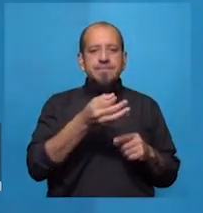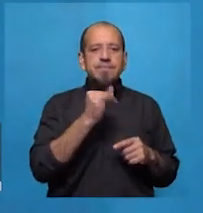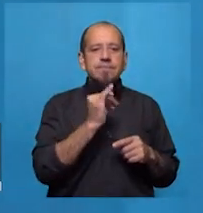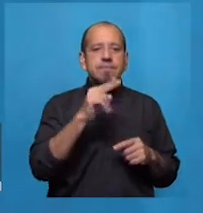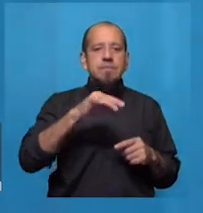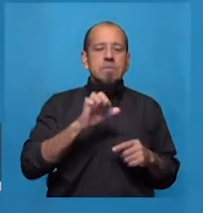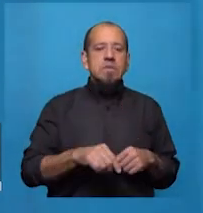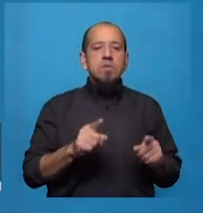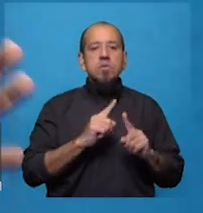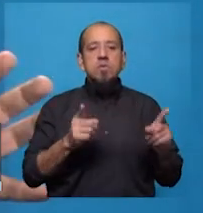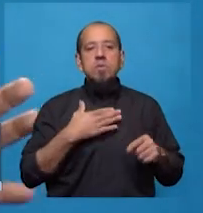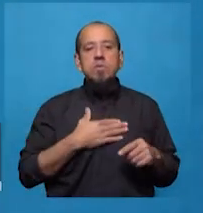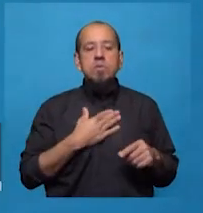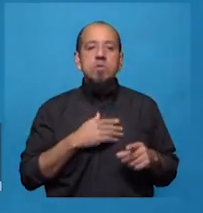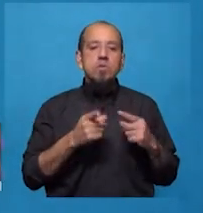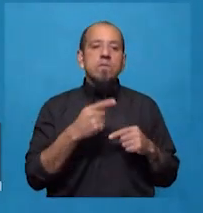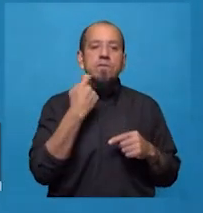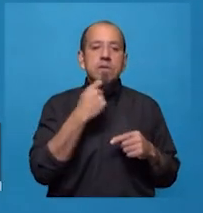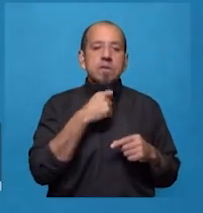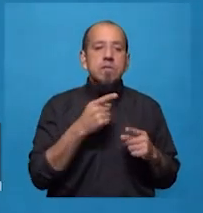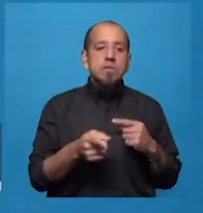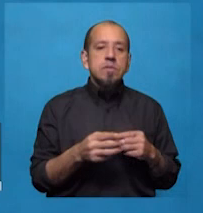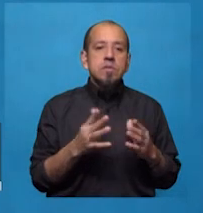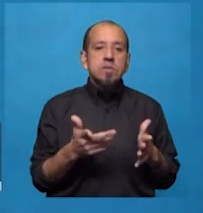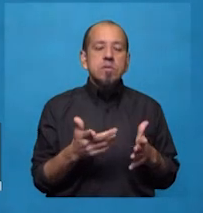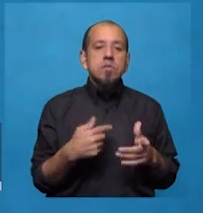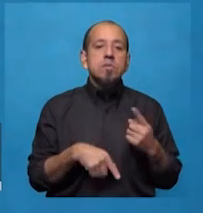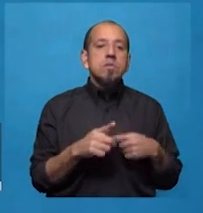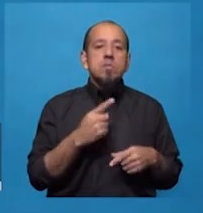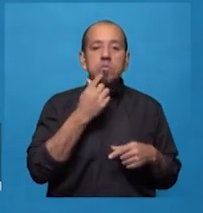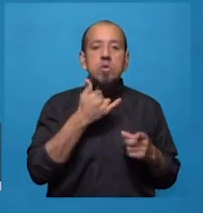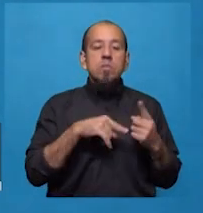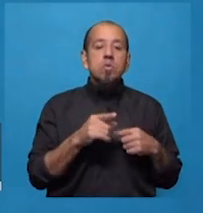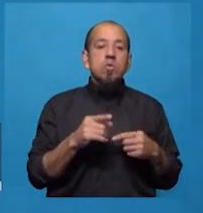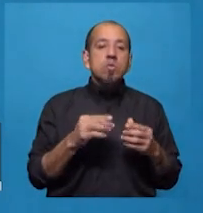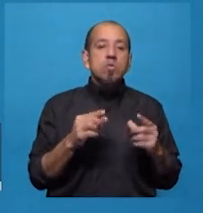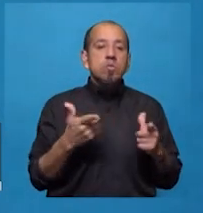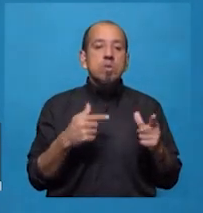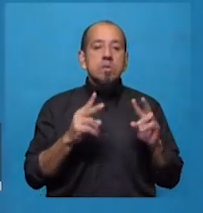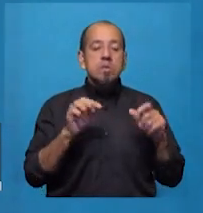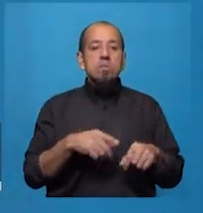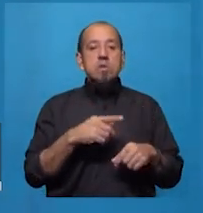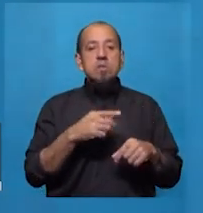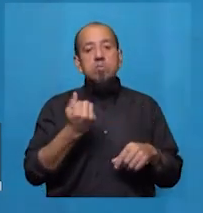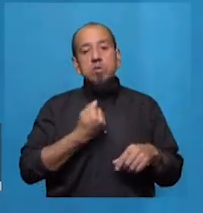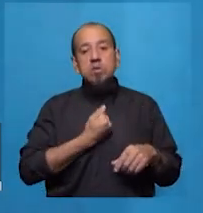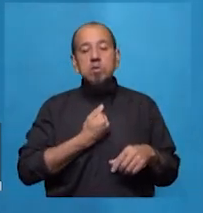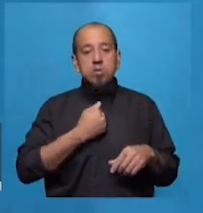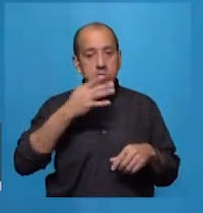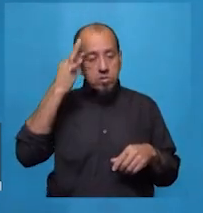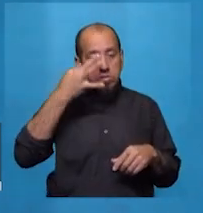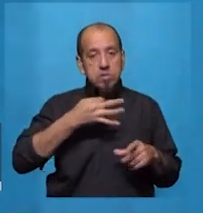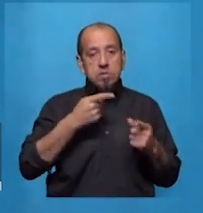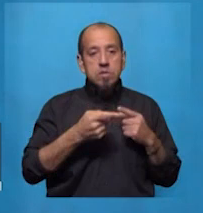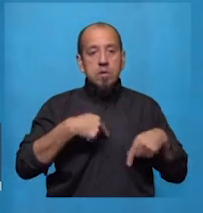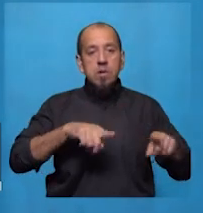en las que no está de acuerdo dice esto es insuficiente esto no va a dar los resultados necesarios por ejemplo no está no hay nada en materia de homicidios reales por ejemplo el